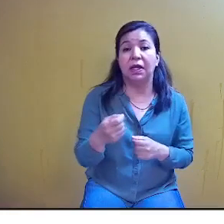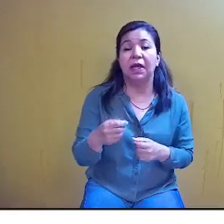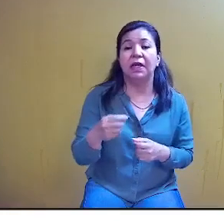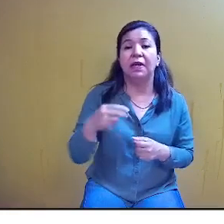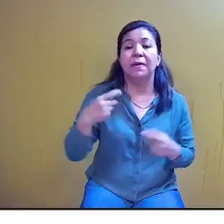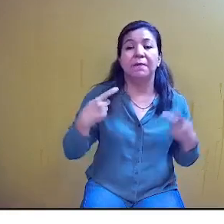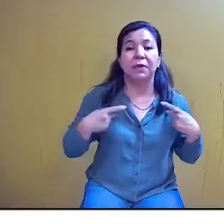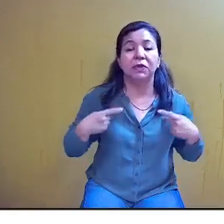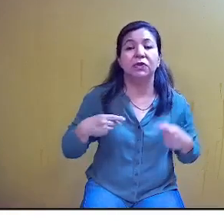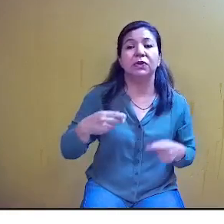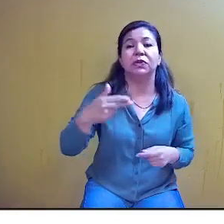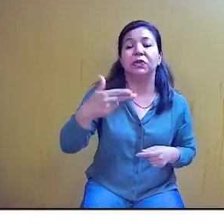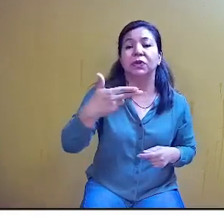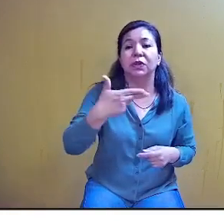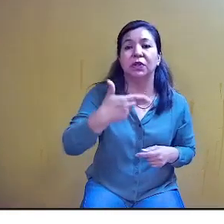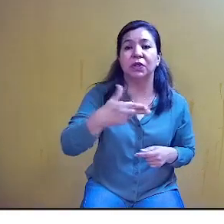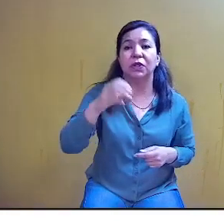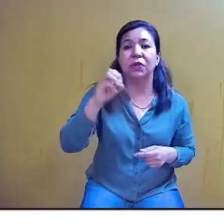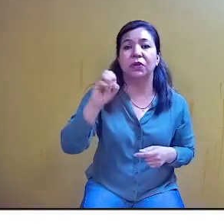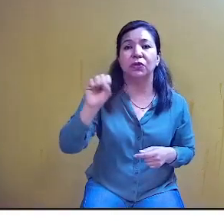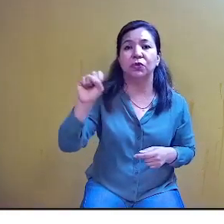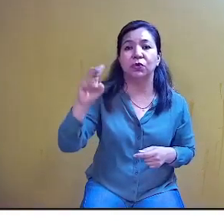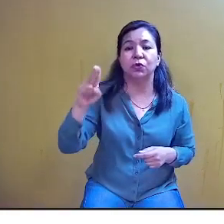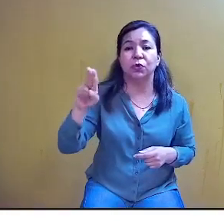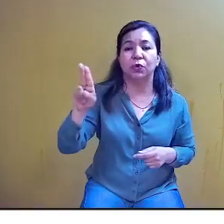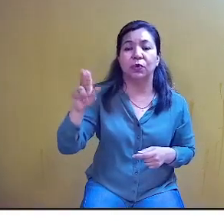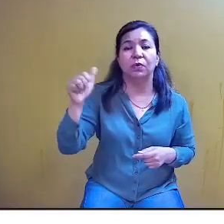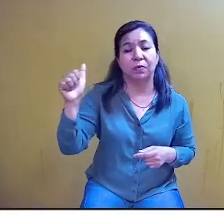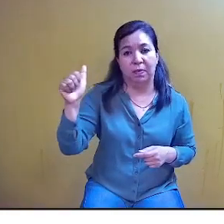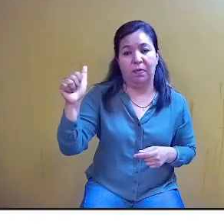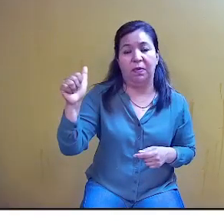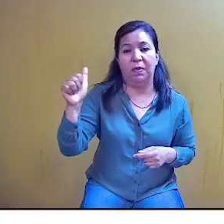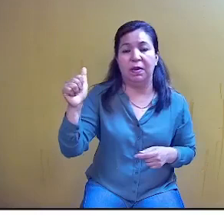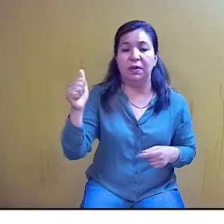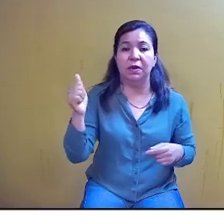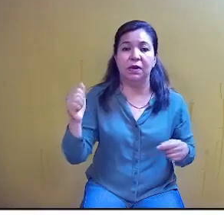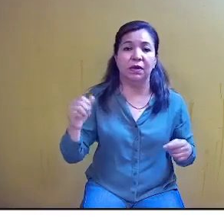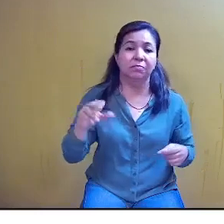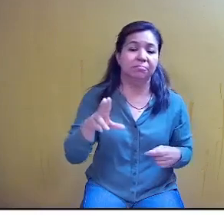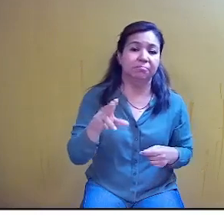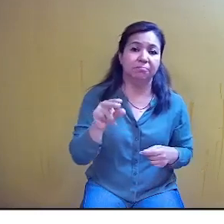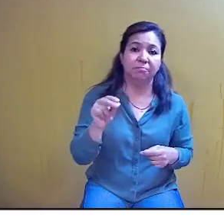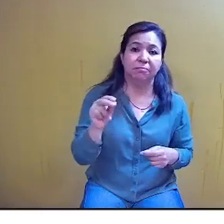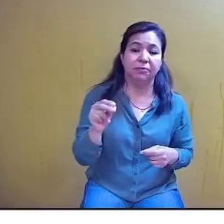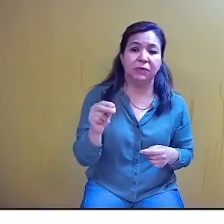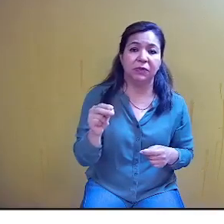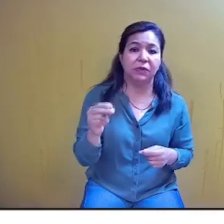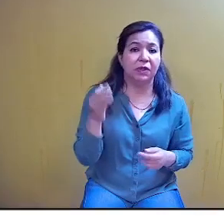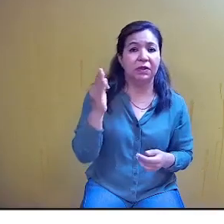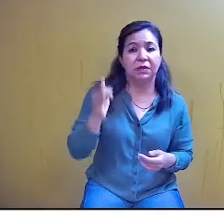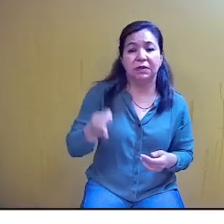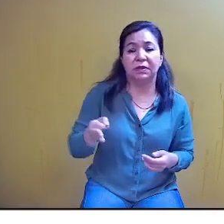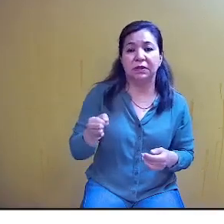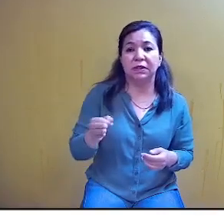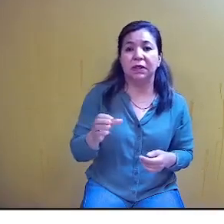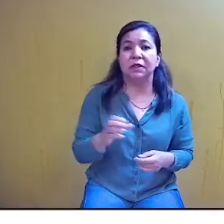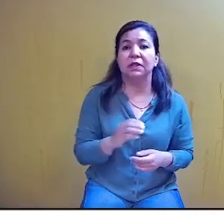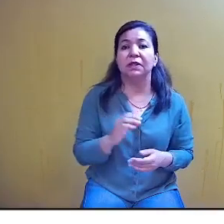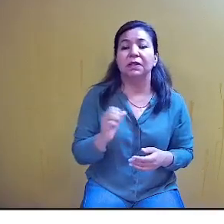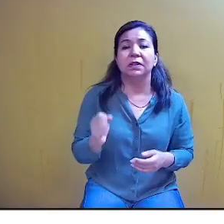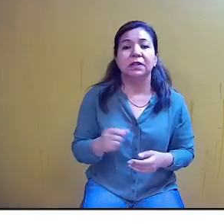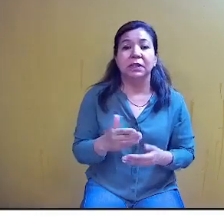Gómez en términos de lo precisado en el considerando quinto de la presente resolución. Es la cuenta magistrada